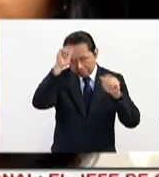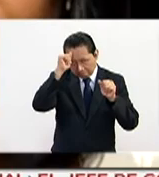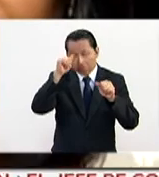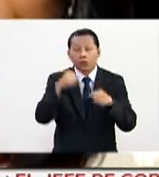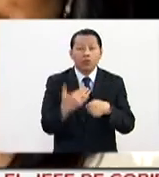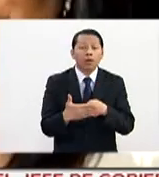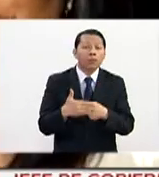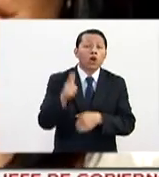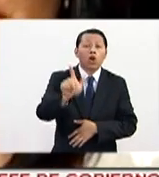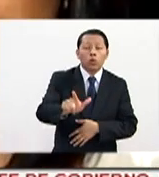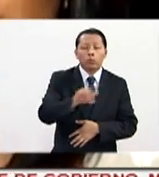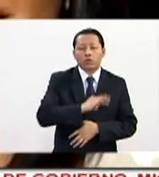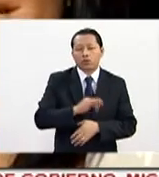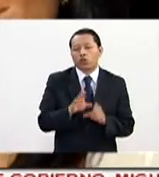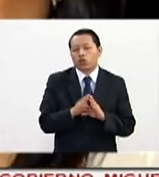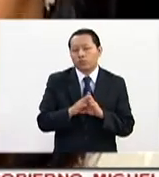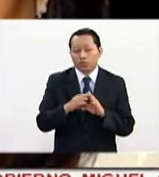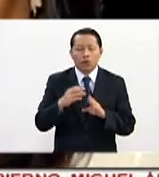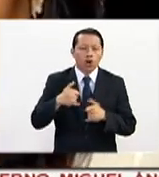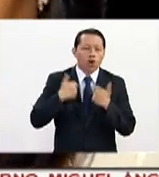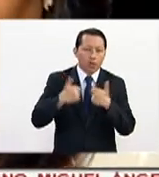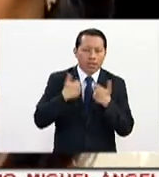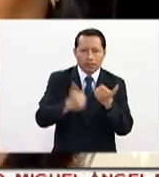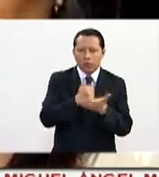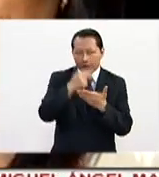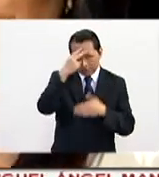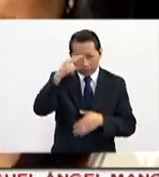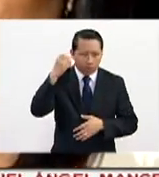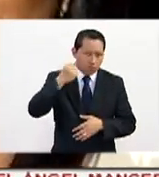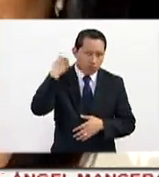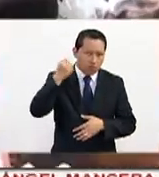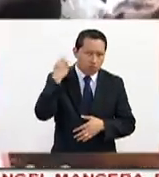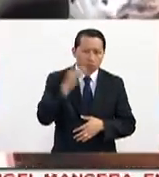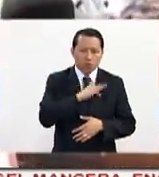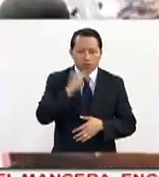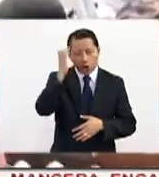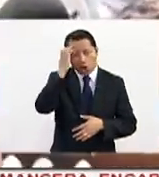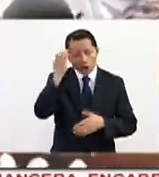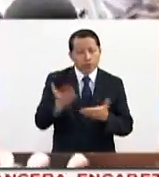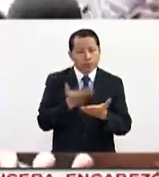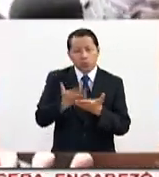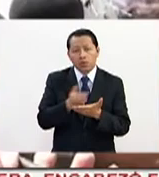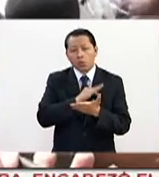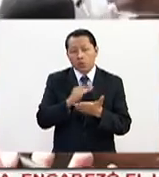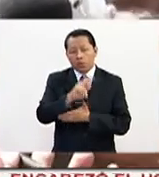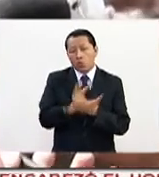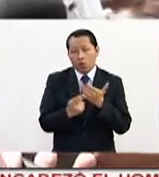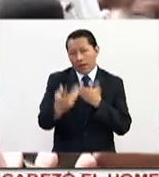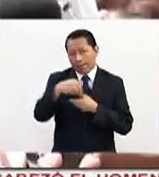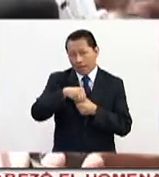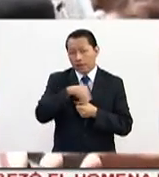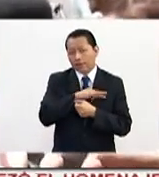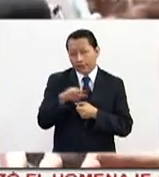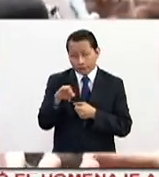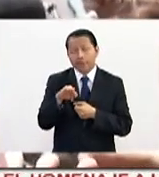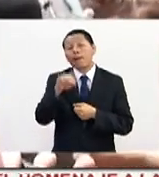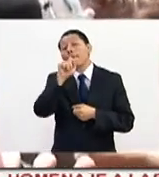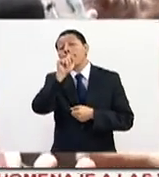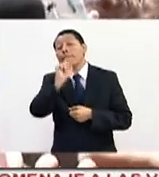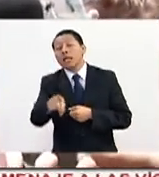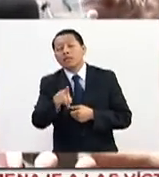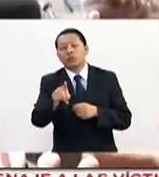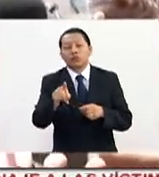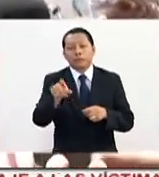lunes se realizará un foro con jóvenes en la Ciudad de México para conocer sus propuestas e integrarlas al programa del Frente. Agregó también que